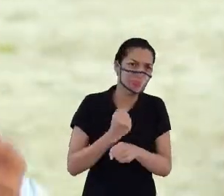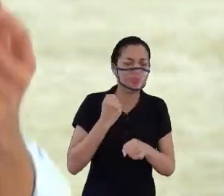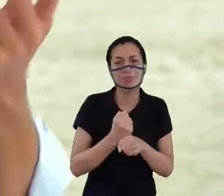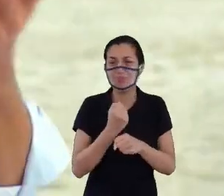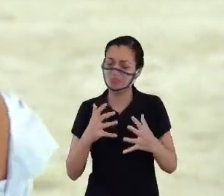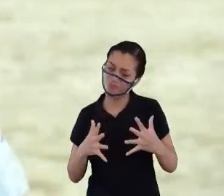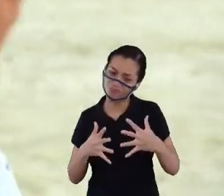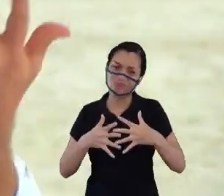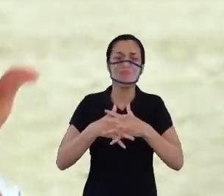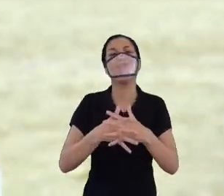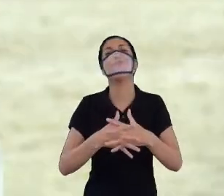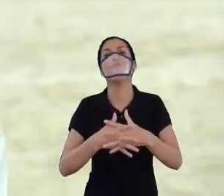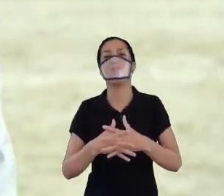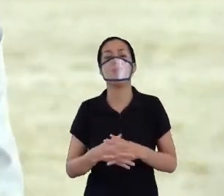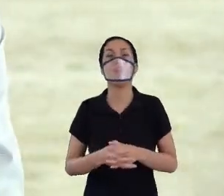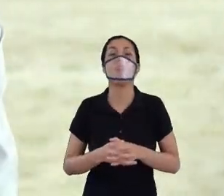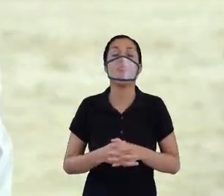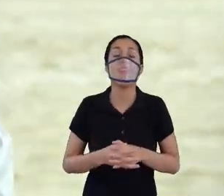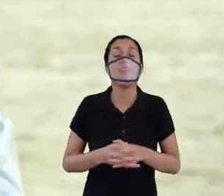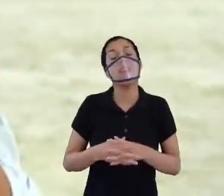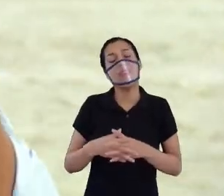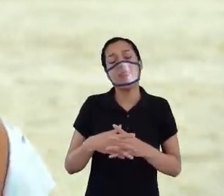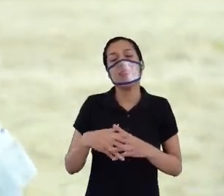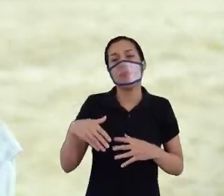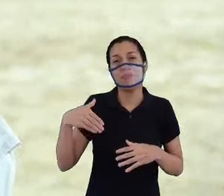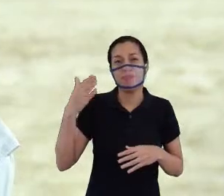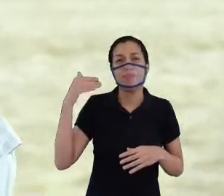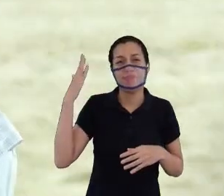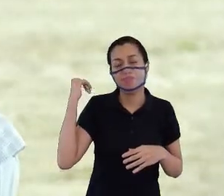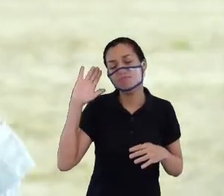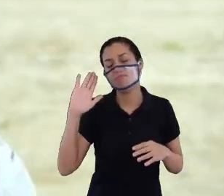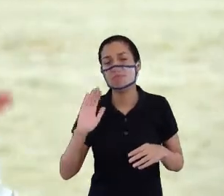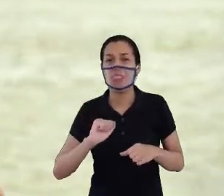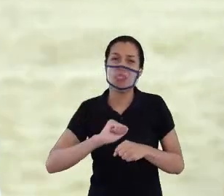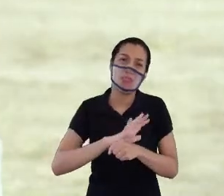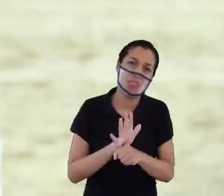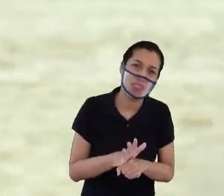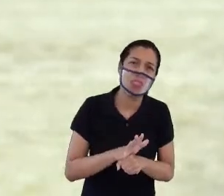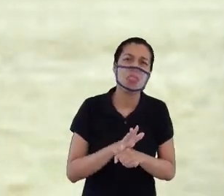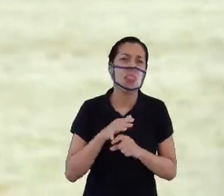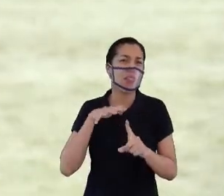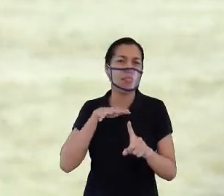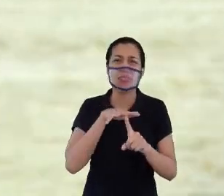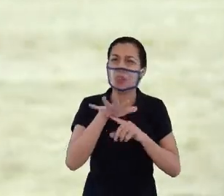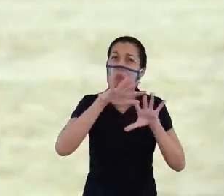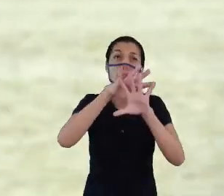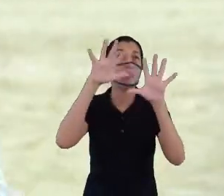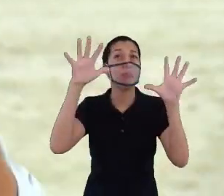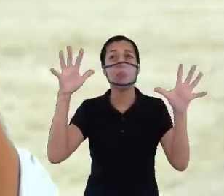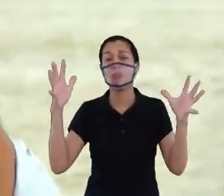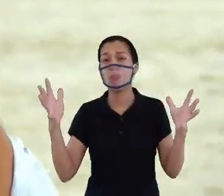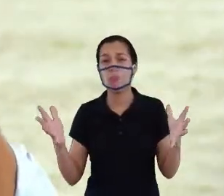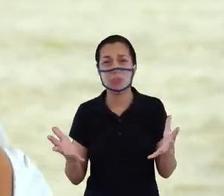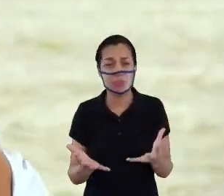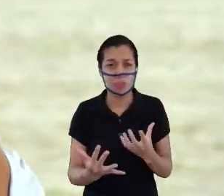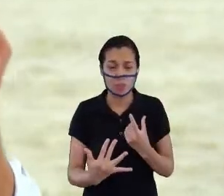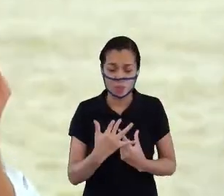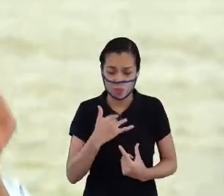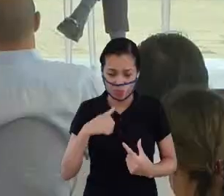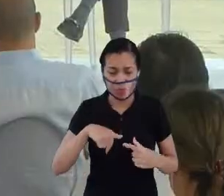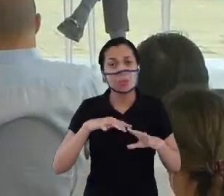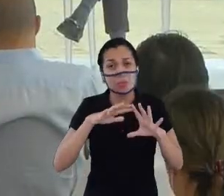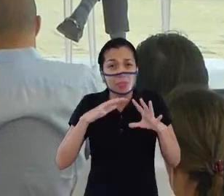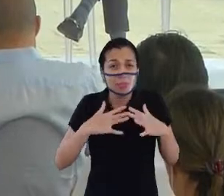adaptarnos. A pesar de todo lo que viene sucediendo y de la pandemia que nos ha afectado a toda la humanidad, a mí no me deja